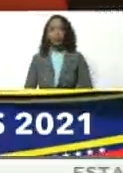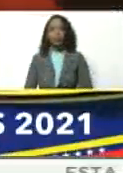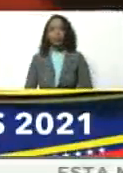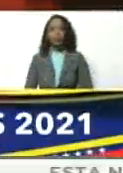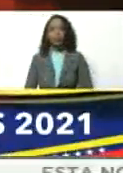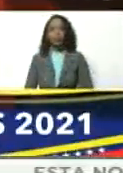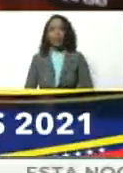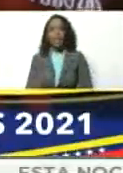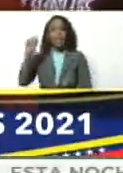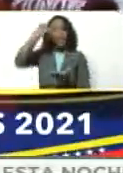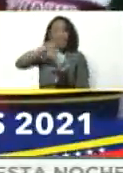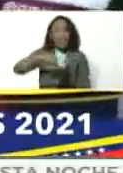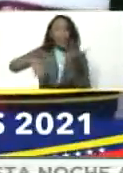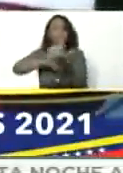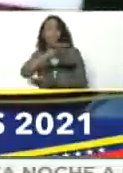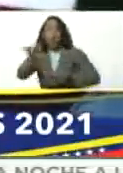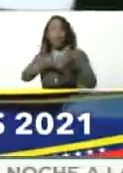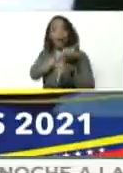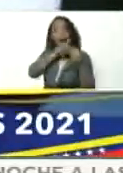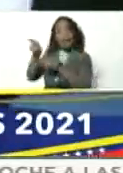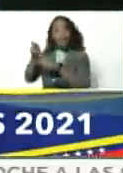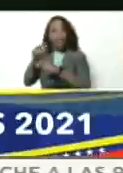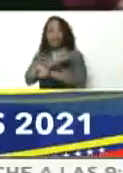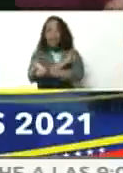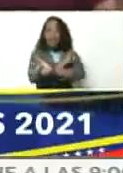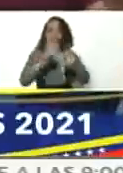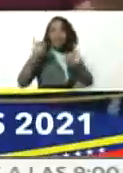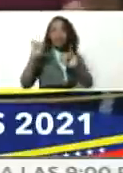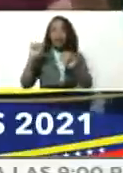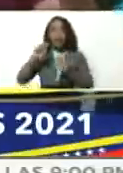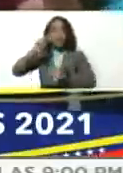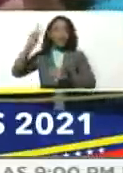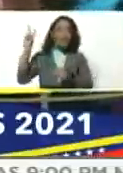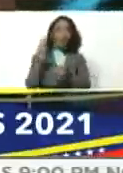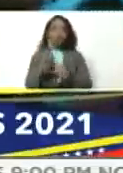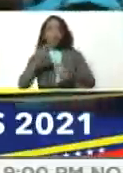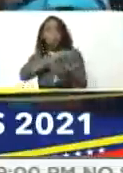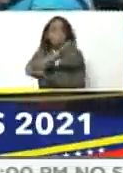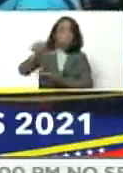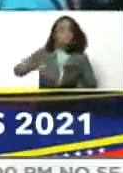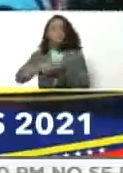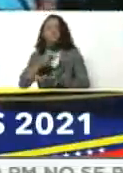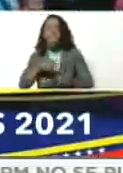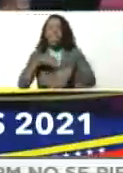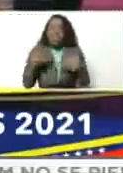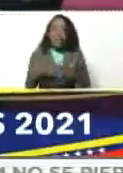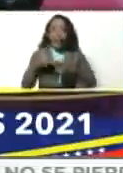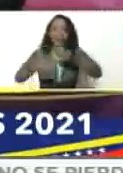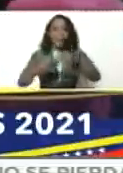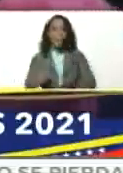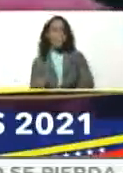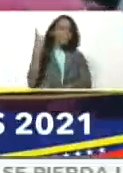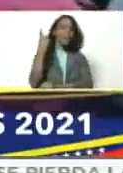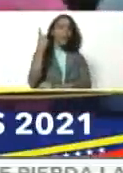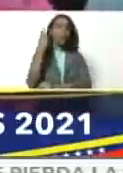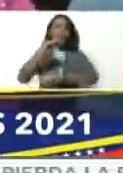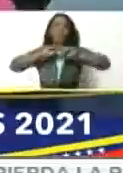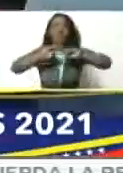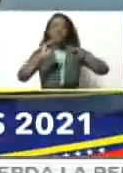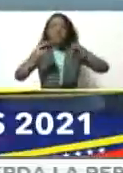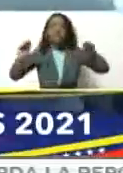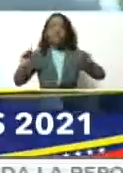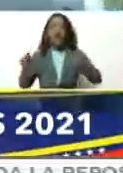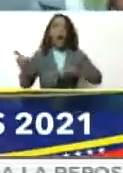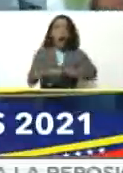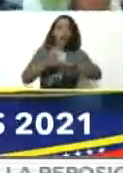Y en medio de la situación aquella, ya saliendo de la violencia, ¿qué fue lo primero que hicimos? Convocar a elección de